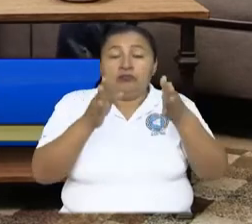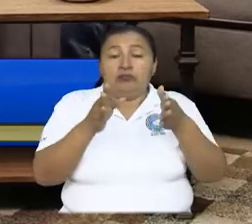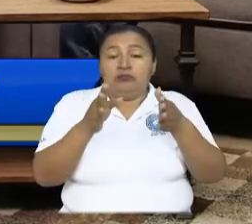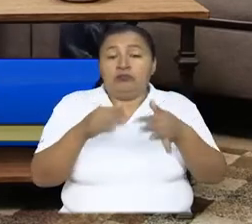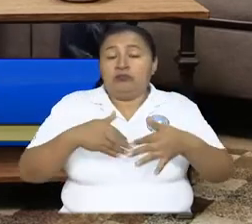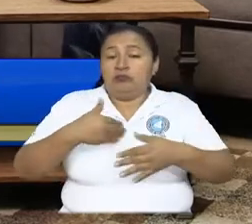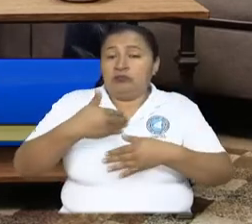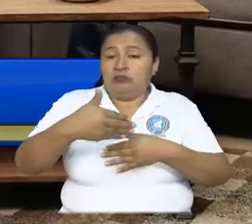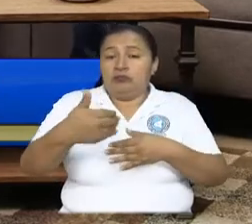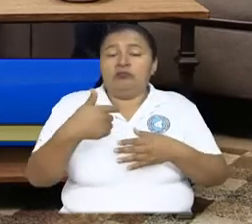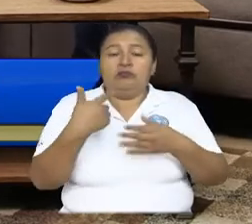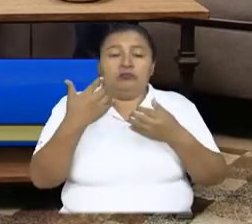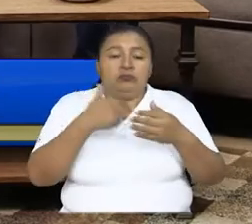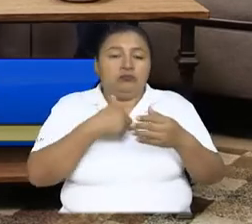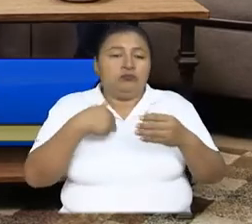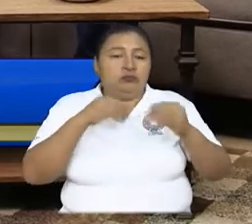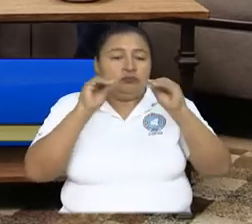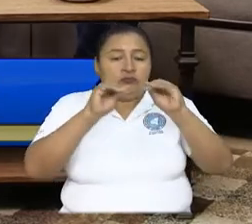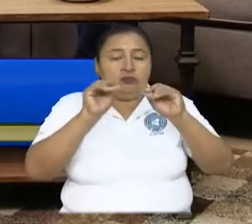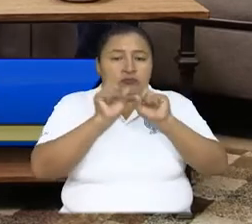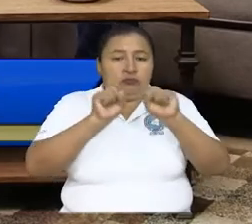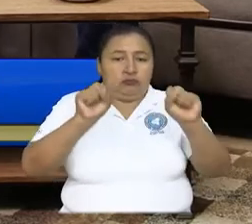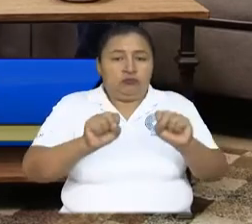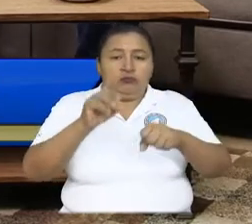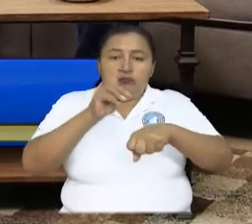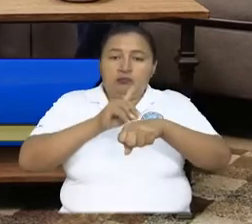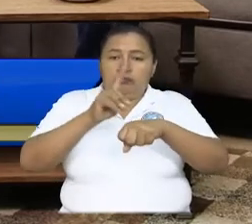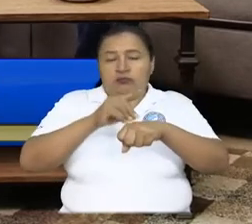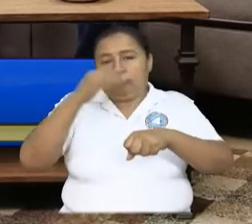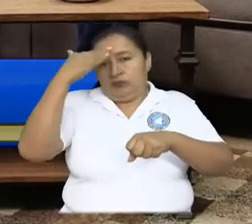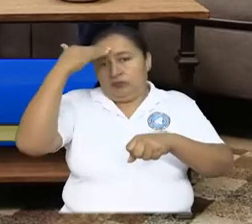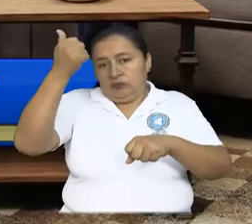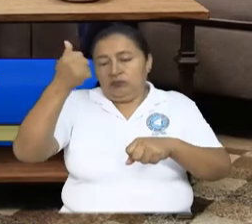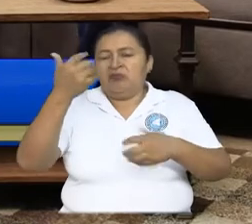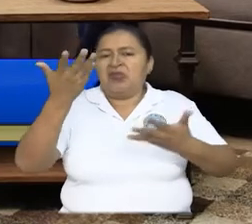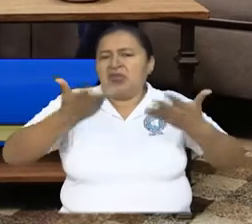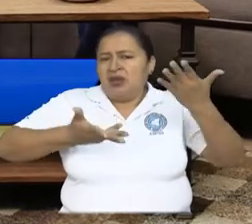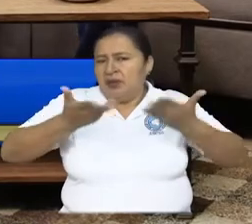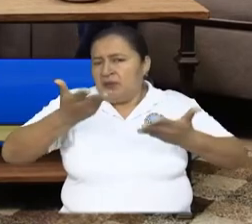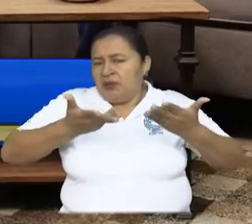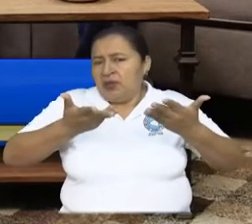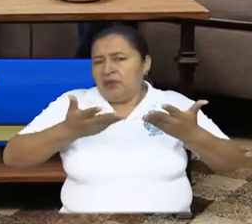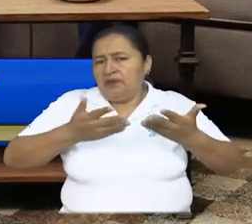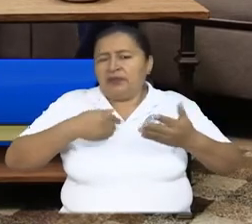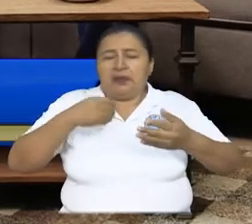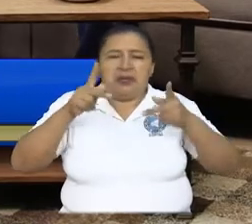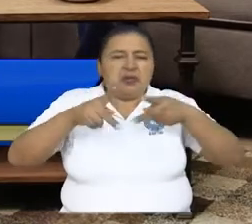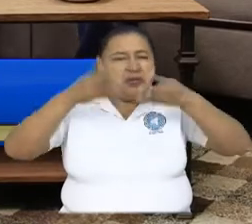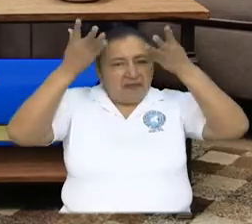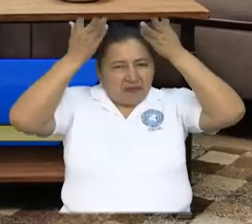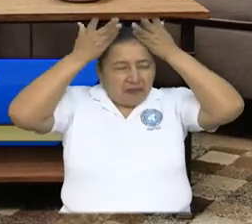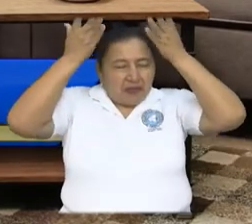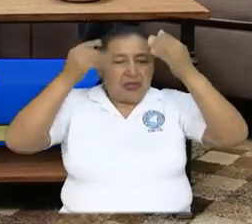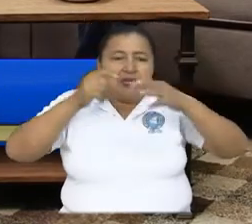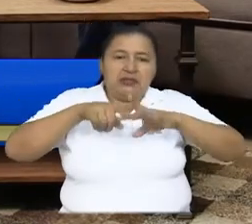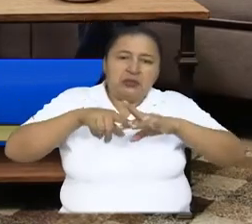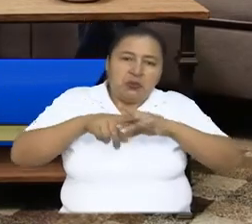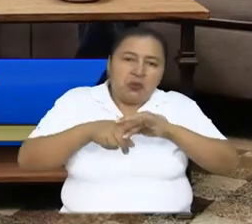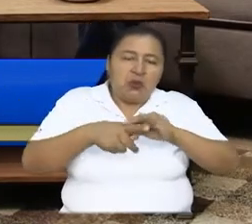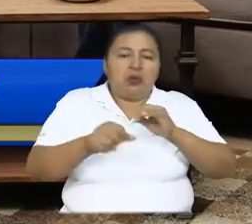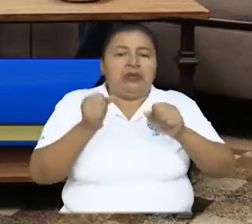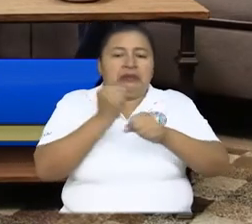a darle capacitación a médicos generales y posiblemente enfermeras psicólogas trabajadoras